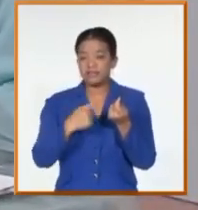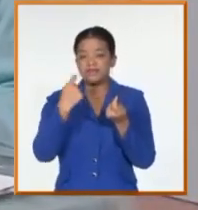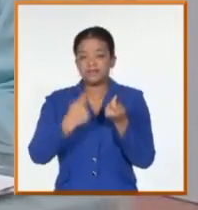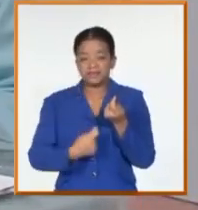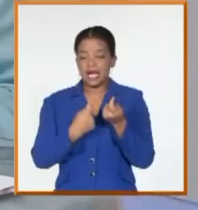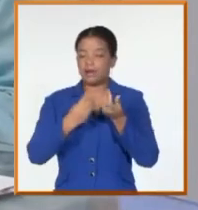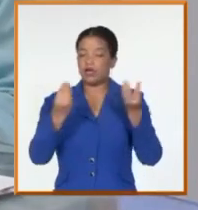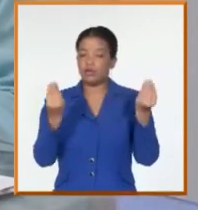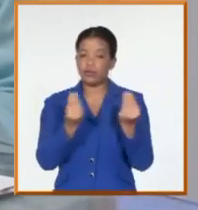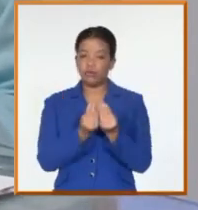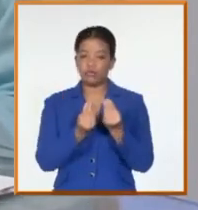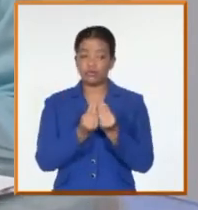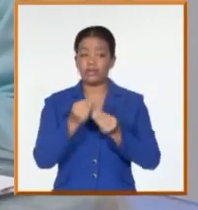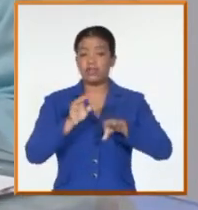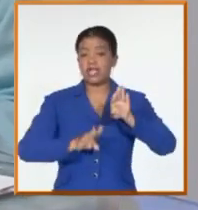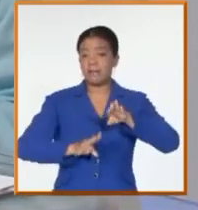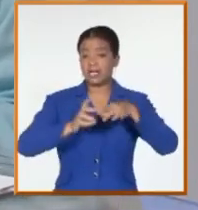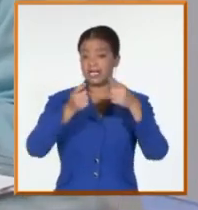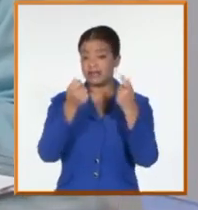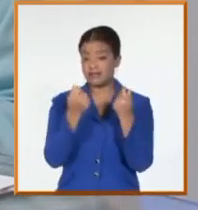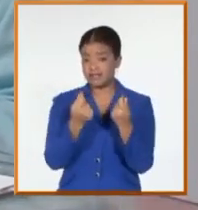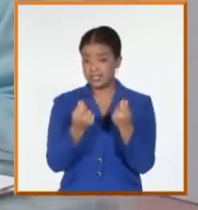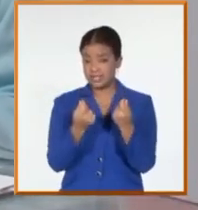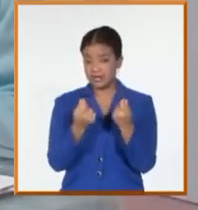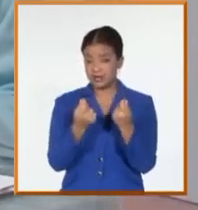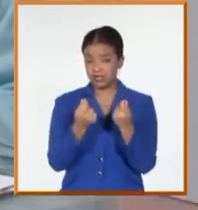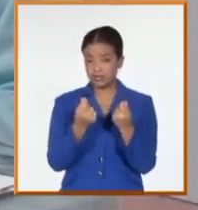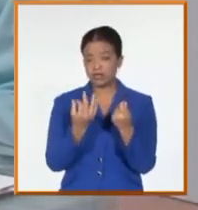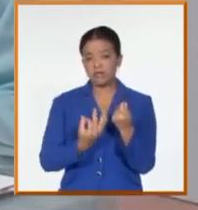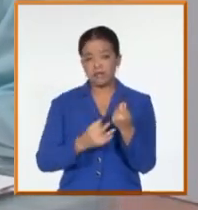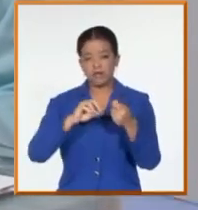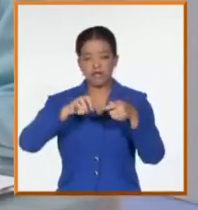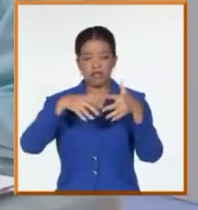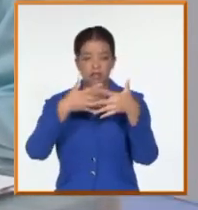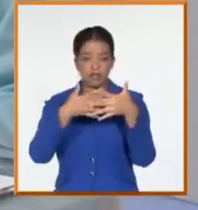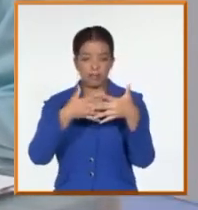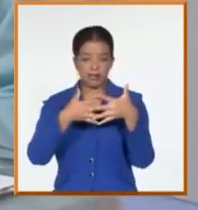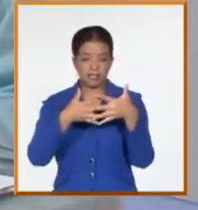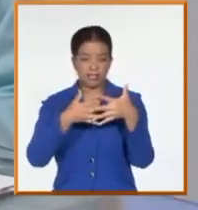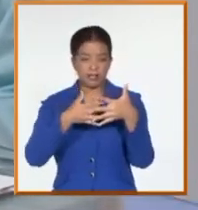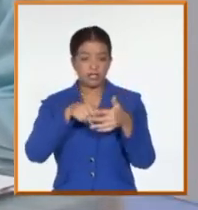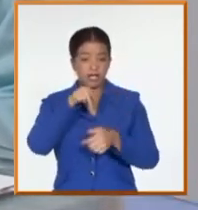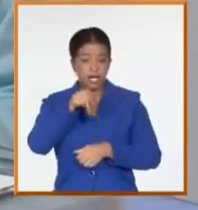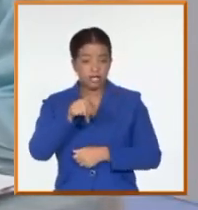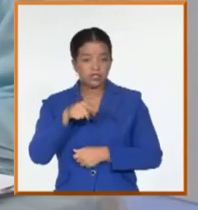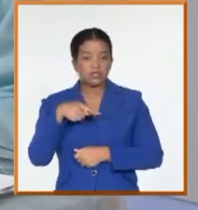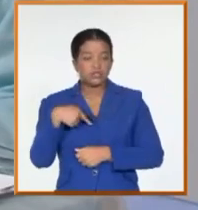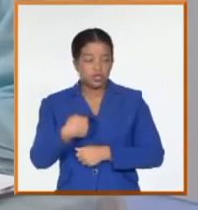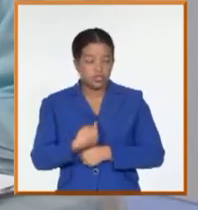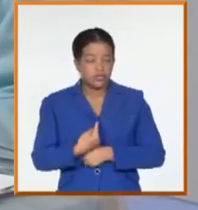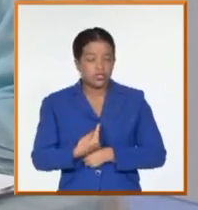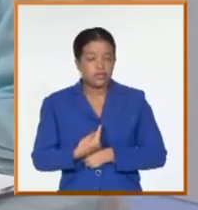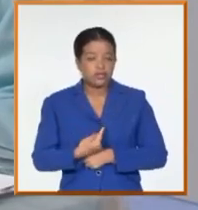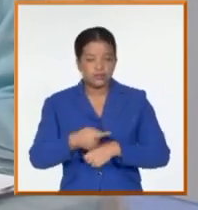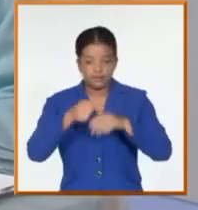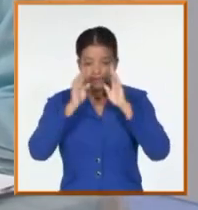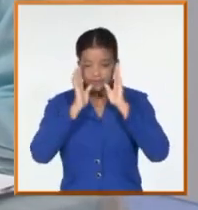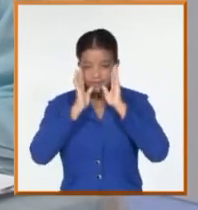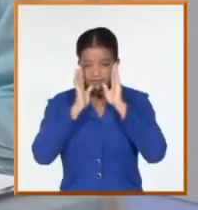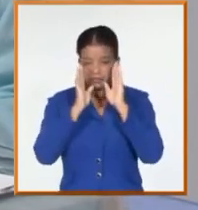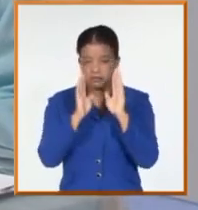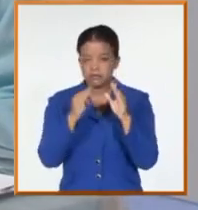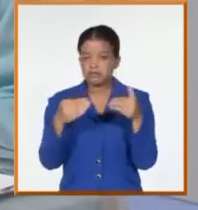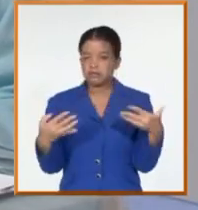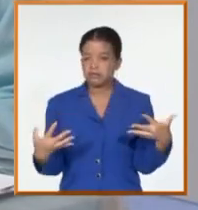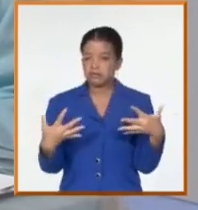juntas a partir de los financiamientos que puedan tener las entidades es algo que estamos siguiendo estrechamente vinculados sobre todo